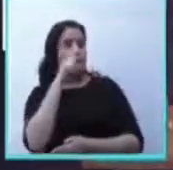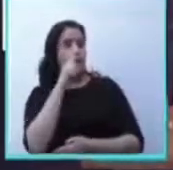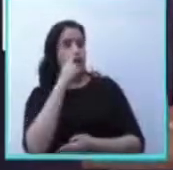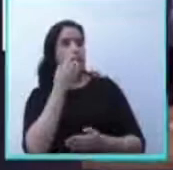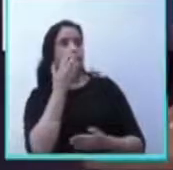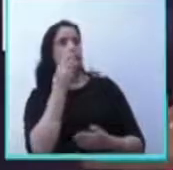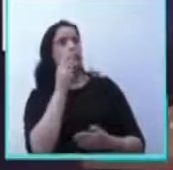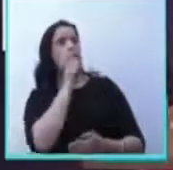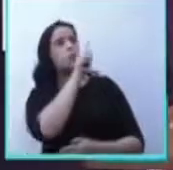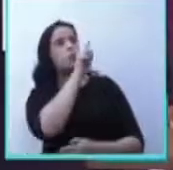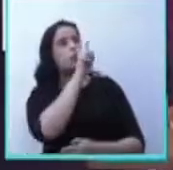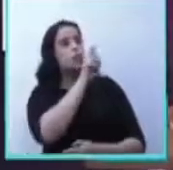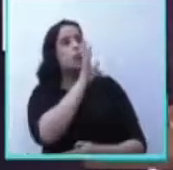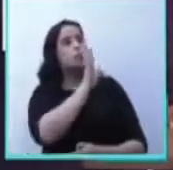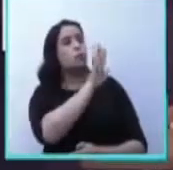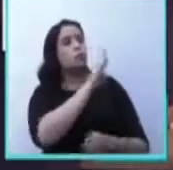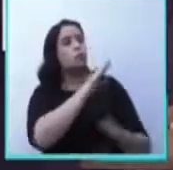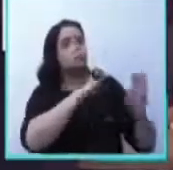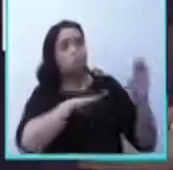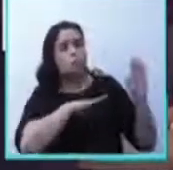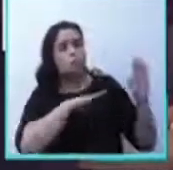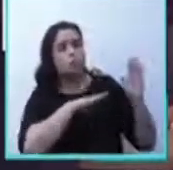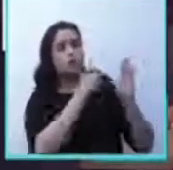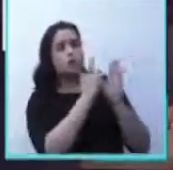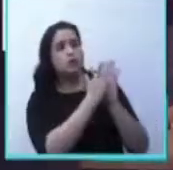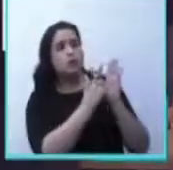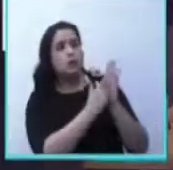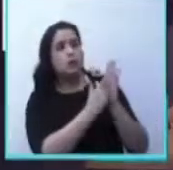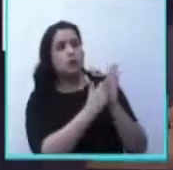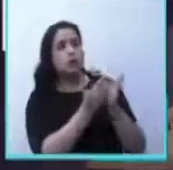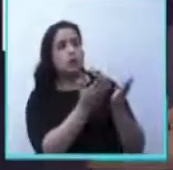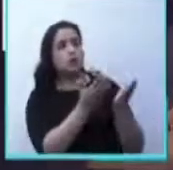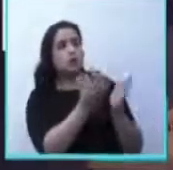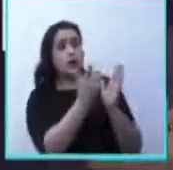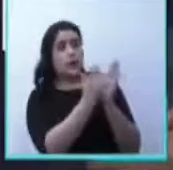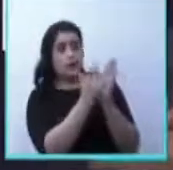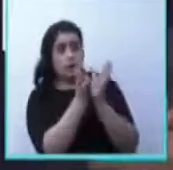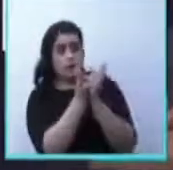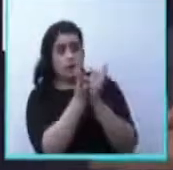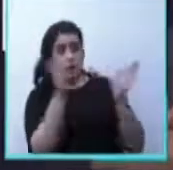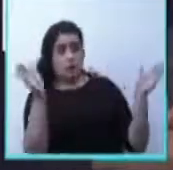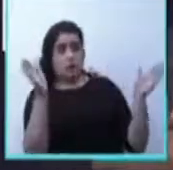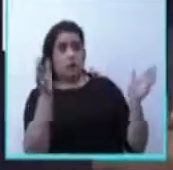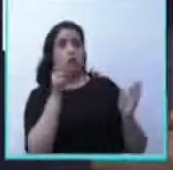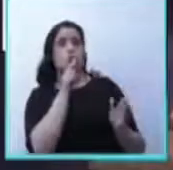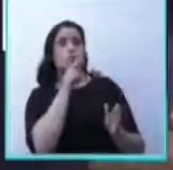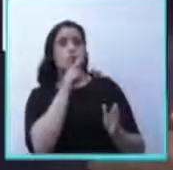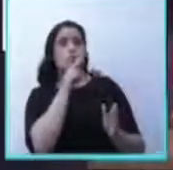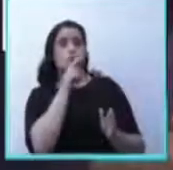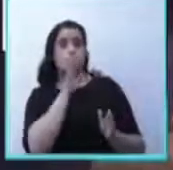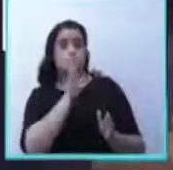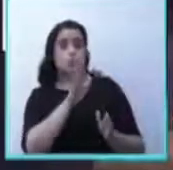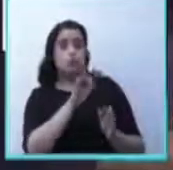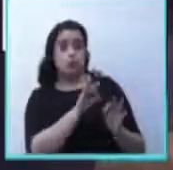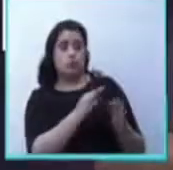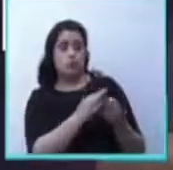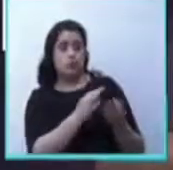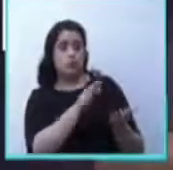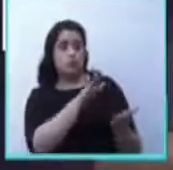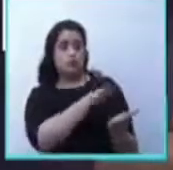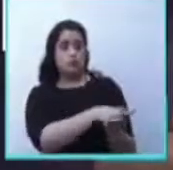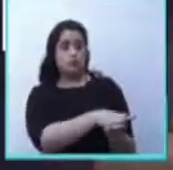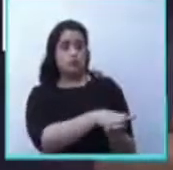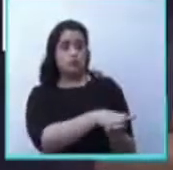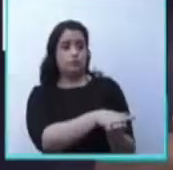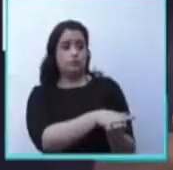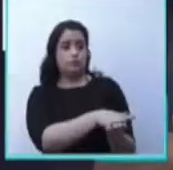honrosamente su promesa de ley, sosteniendo la Constitución de la República, su nieta, como símbolo de que también